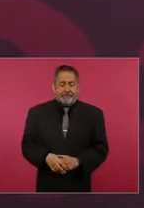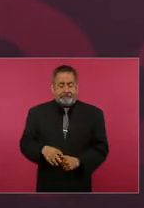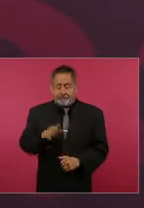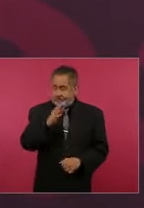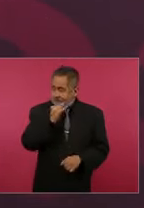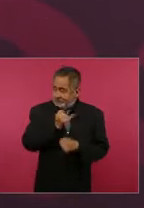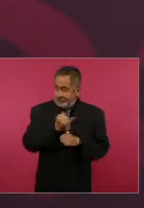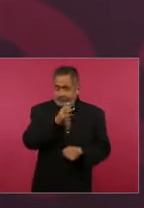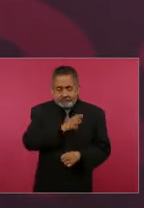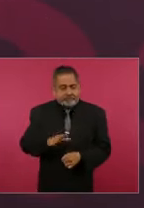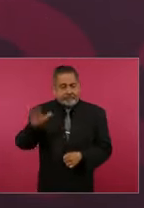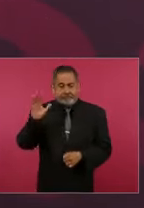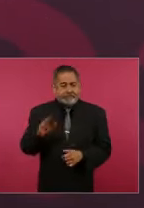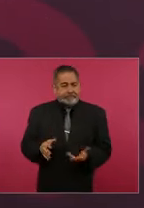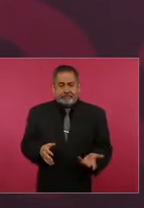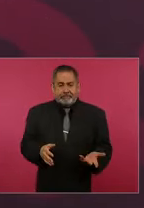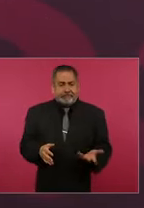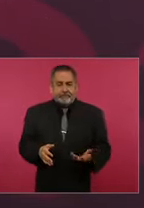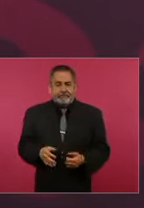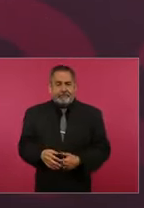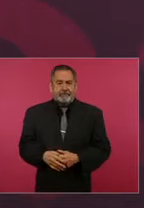Increíble.